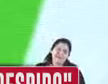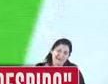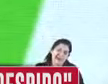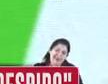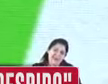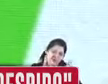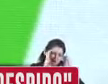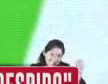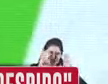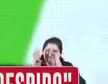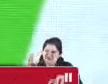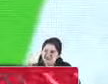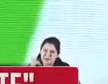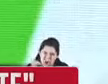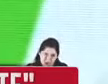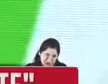entonces